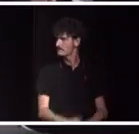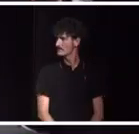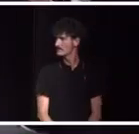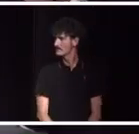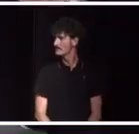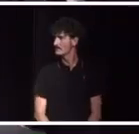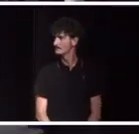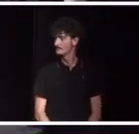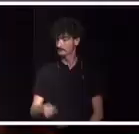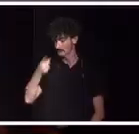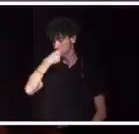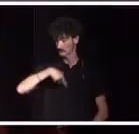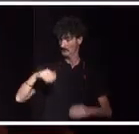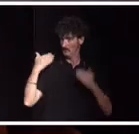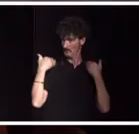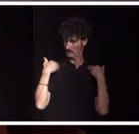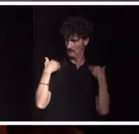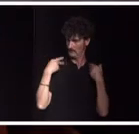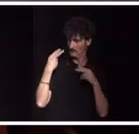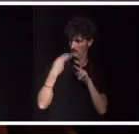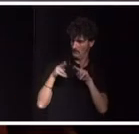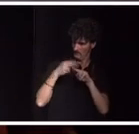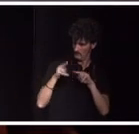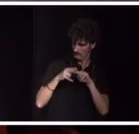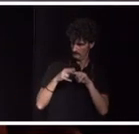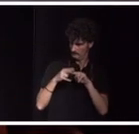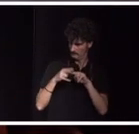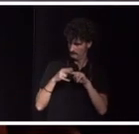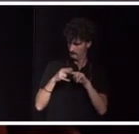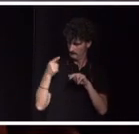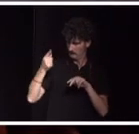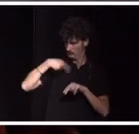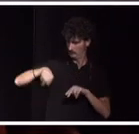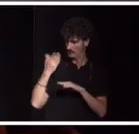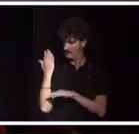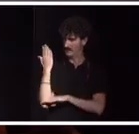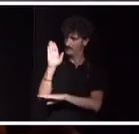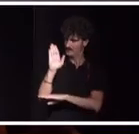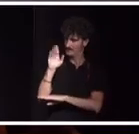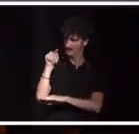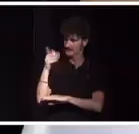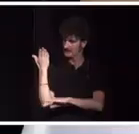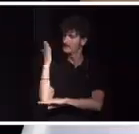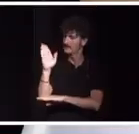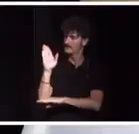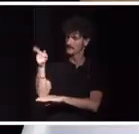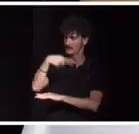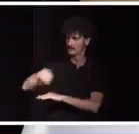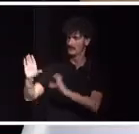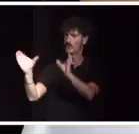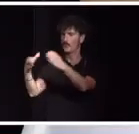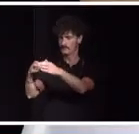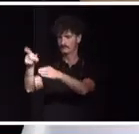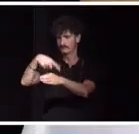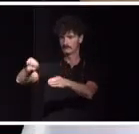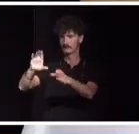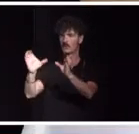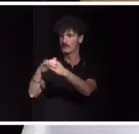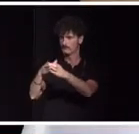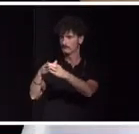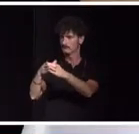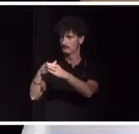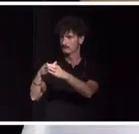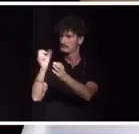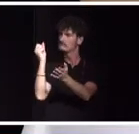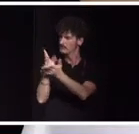Nuestra responsabilidad política siempre ha sido la de representar precisamente a esa gente, apostando por